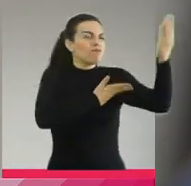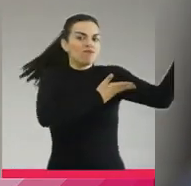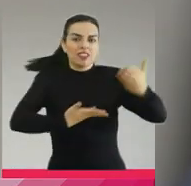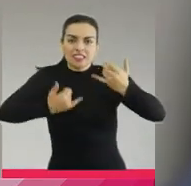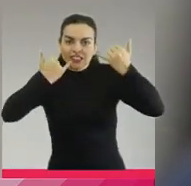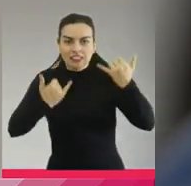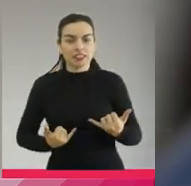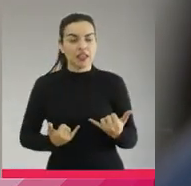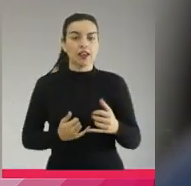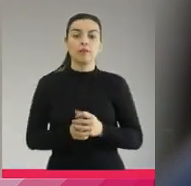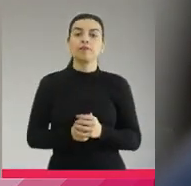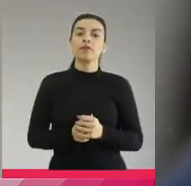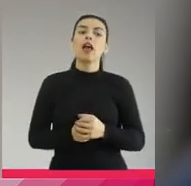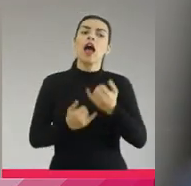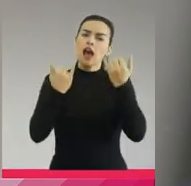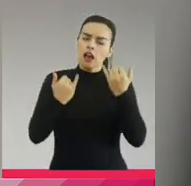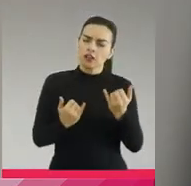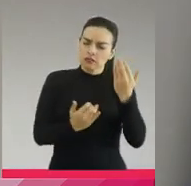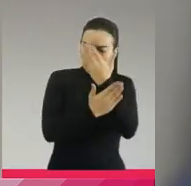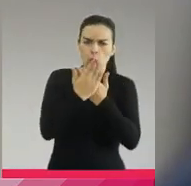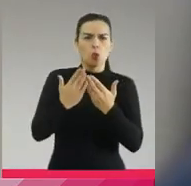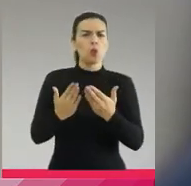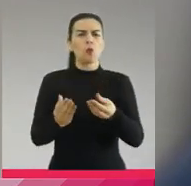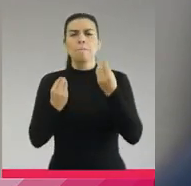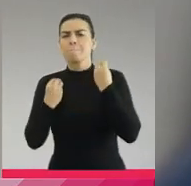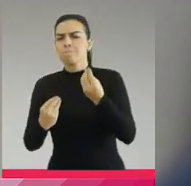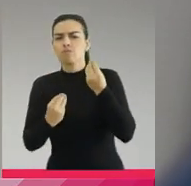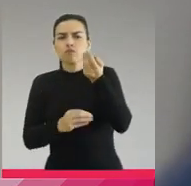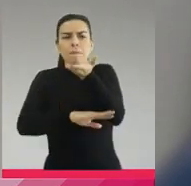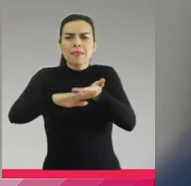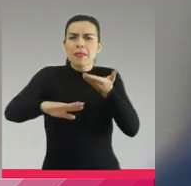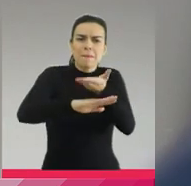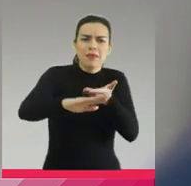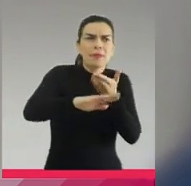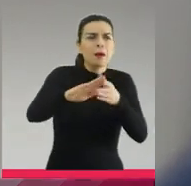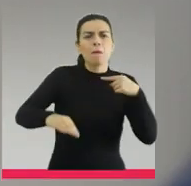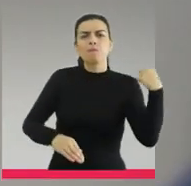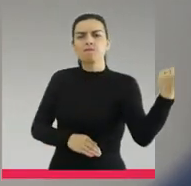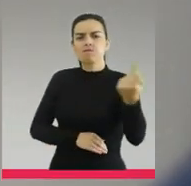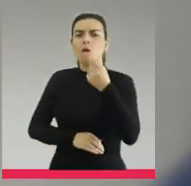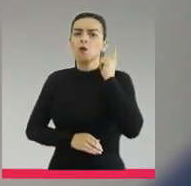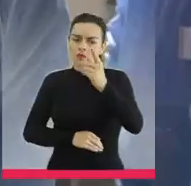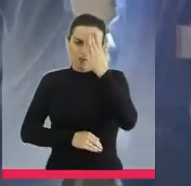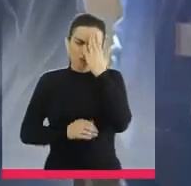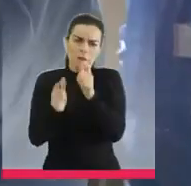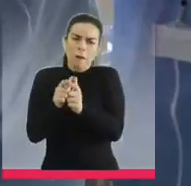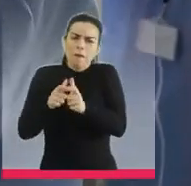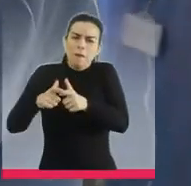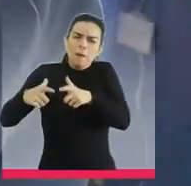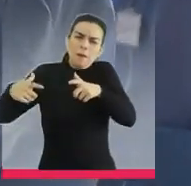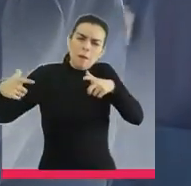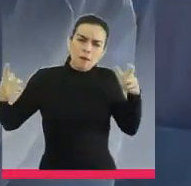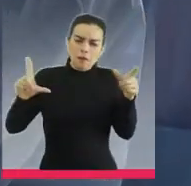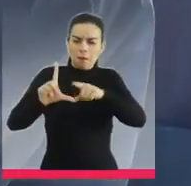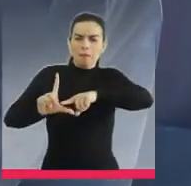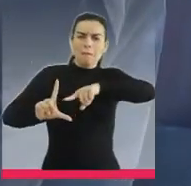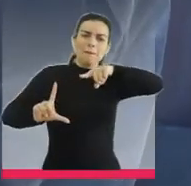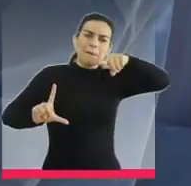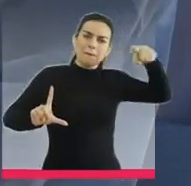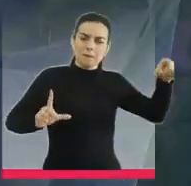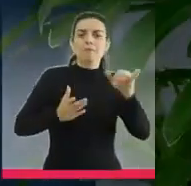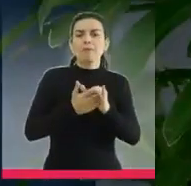en algunas medicinas por el aumento de ocupación de las unidades de cuidado crítico y el crecimiento de la curva de contagio por el coronavirus